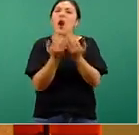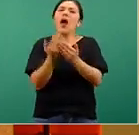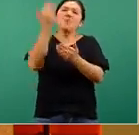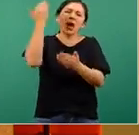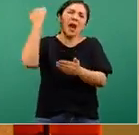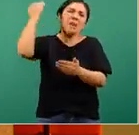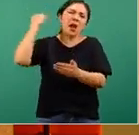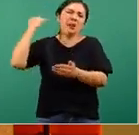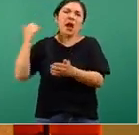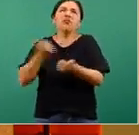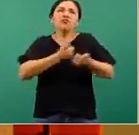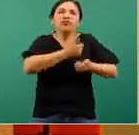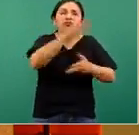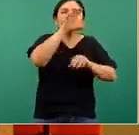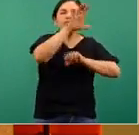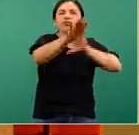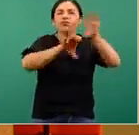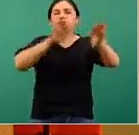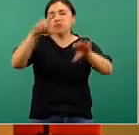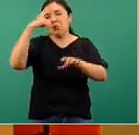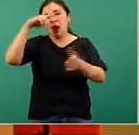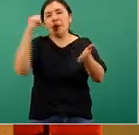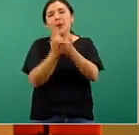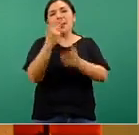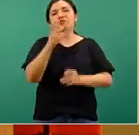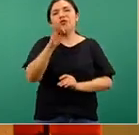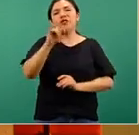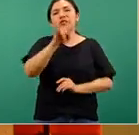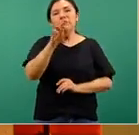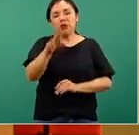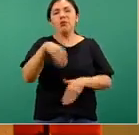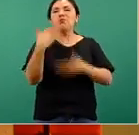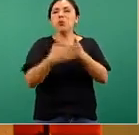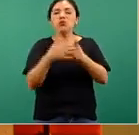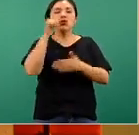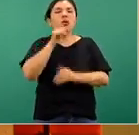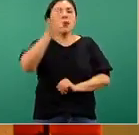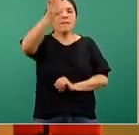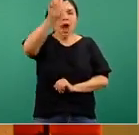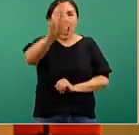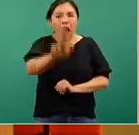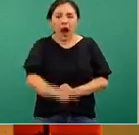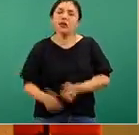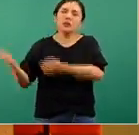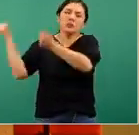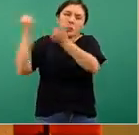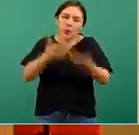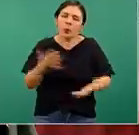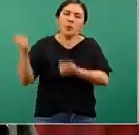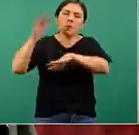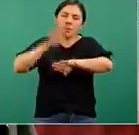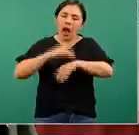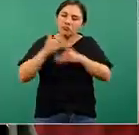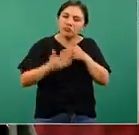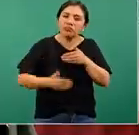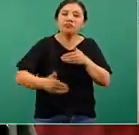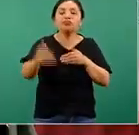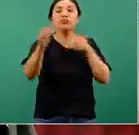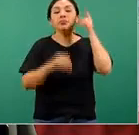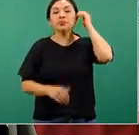embarques de Pfizer-BioNTech, que llegarán todos los martes por varias semanas más. La siguiente, por